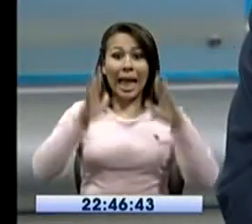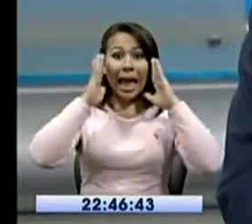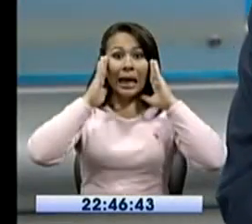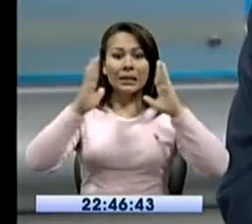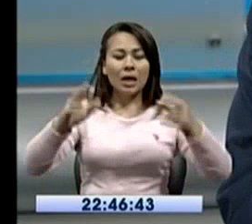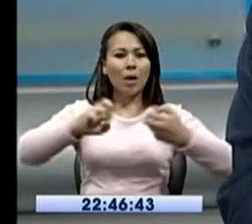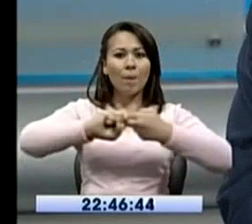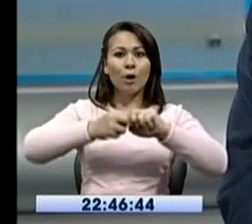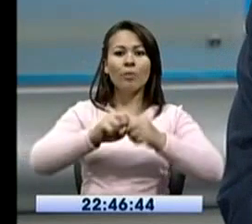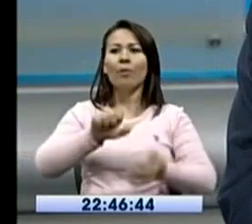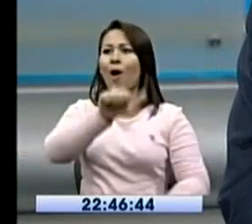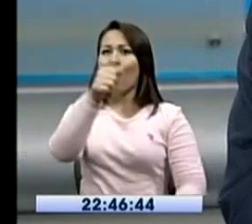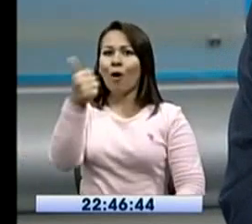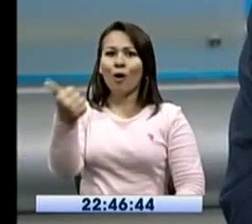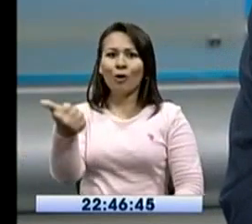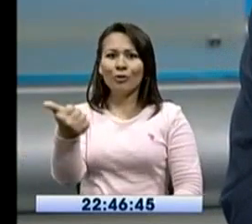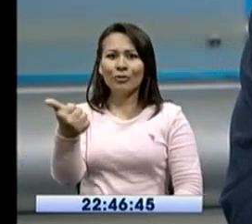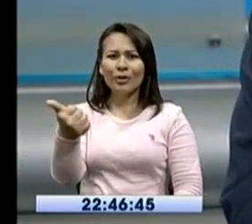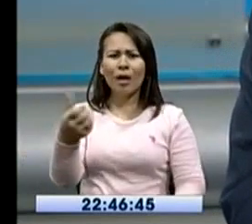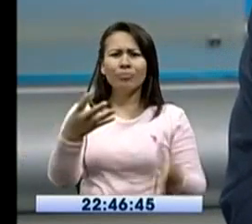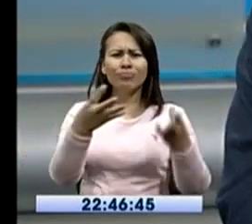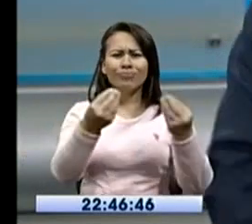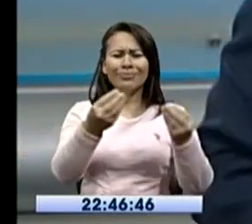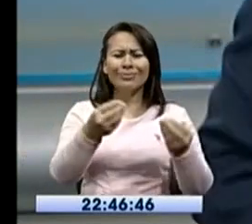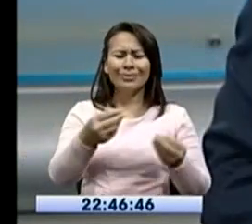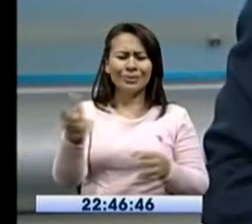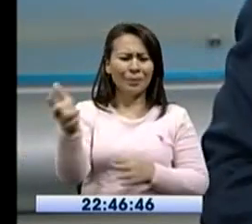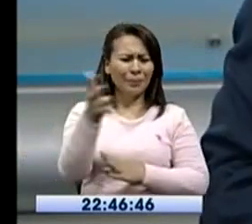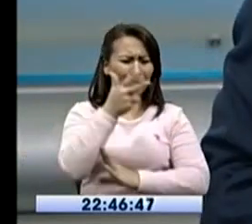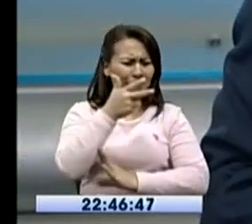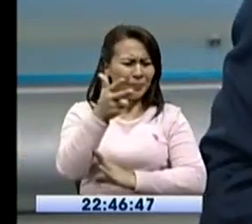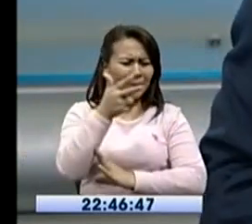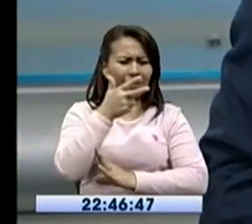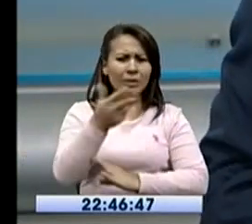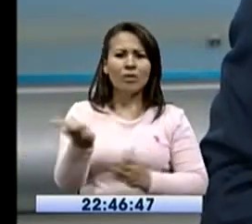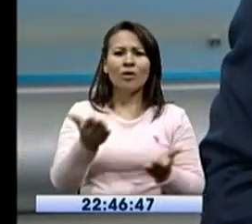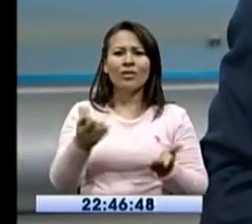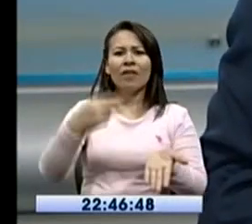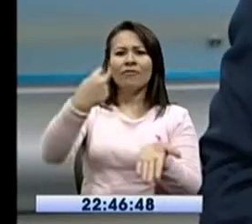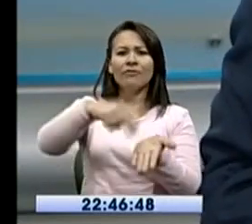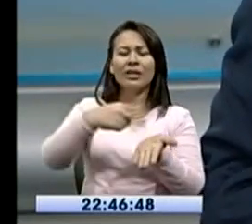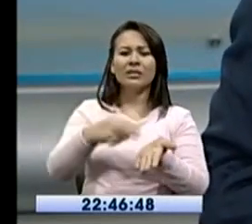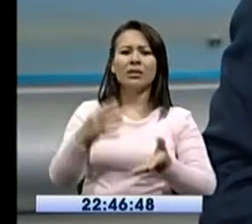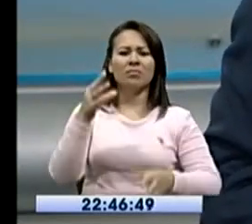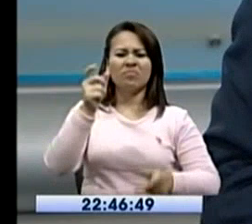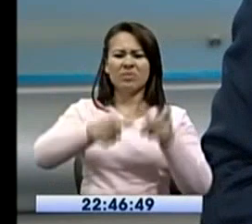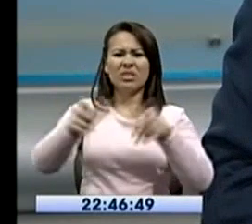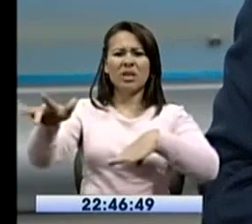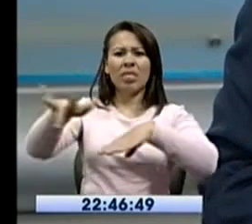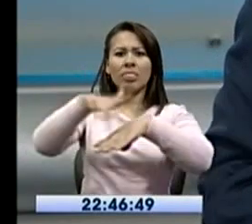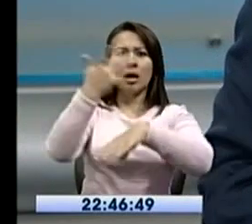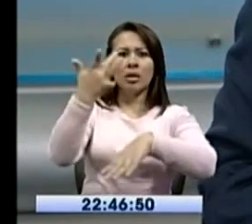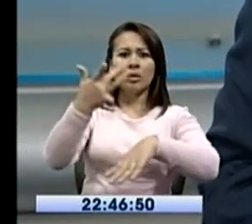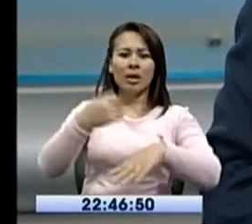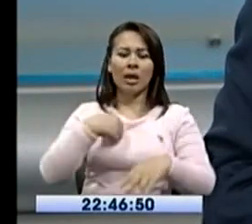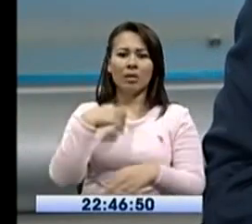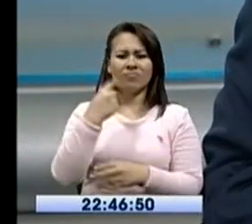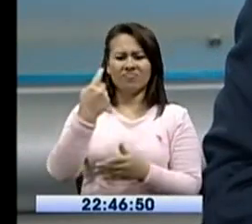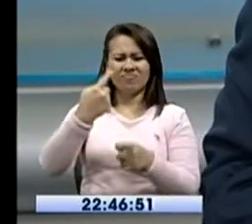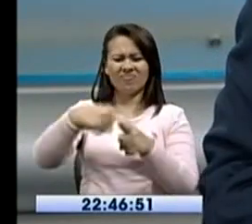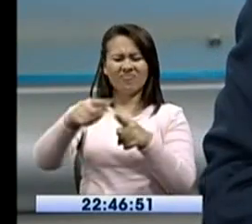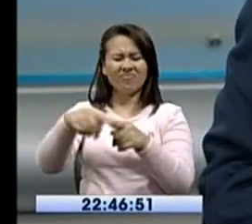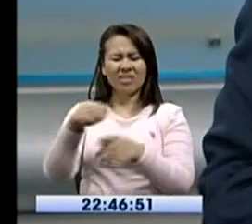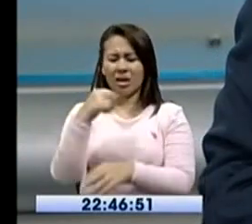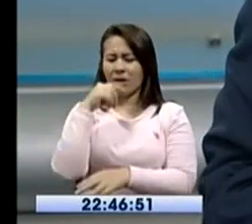Atención, polémica por otra porno fiesta. Un nuevo video se viralizó en las redes sociales. Allí se ve a mujeres bailando de manera erótica